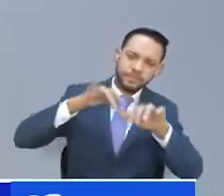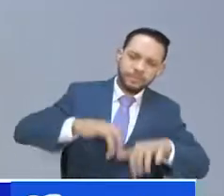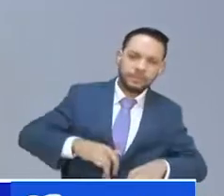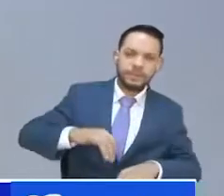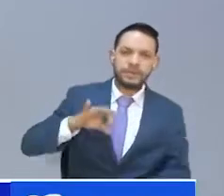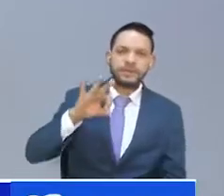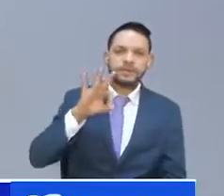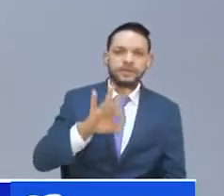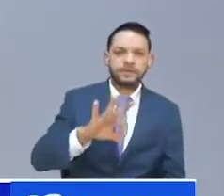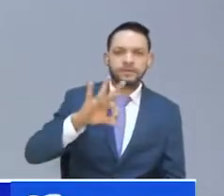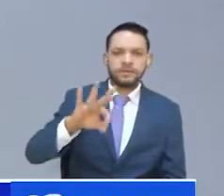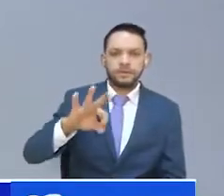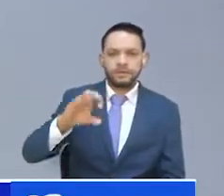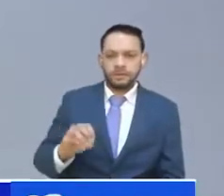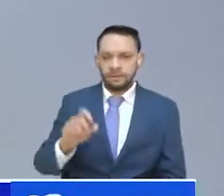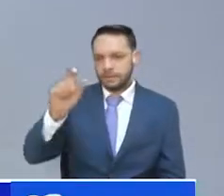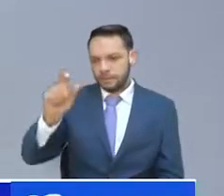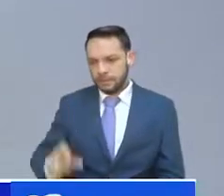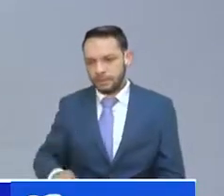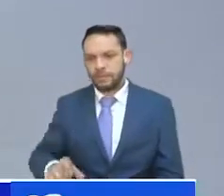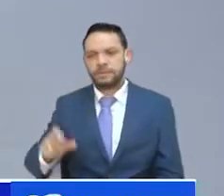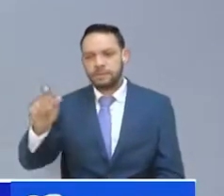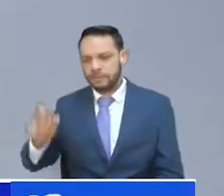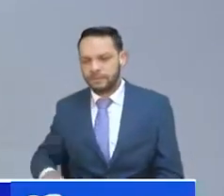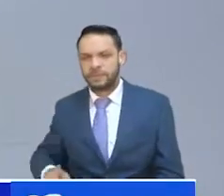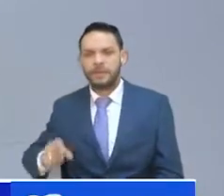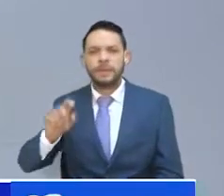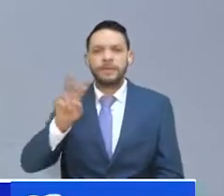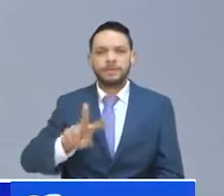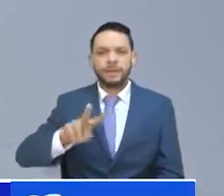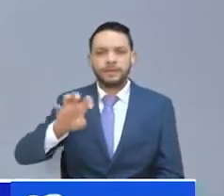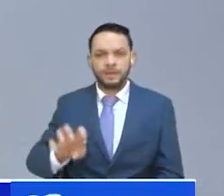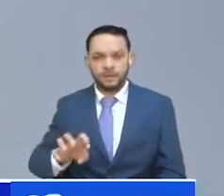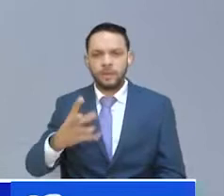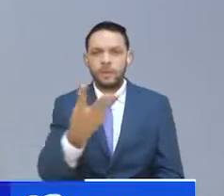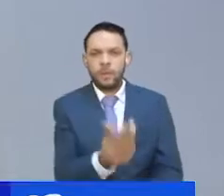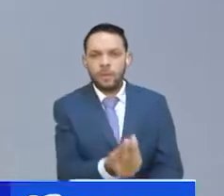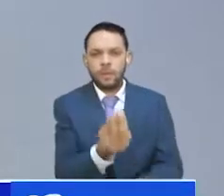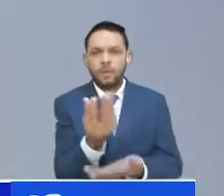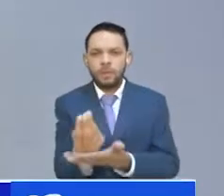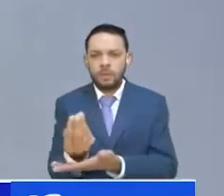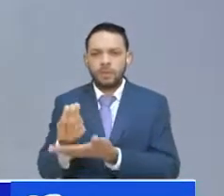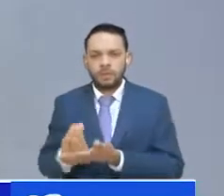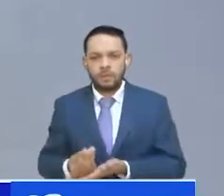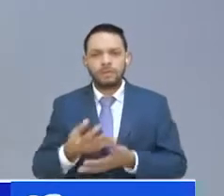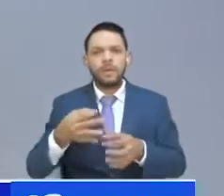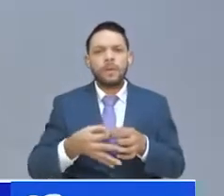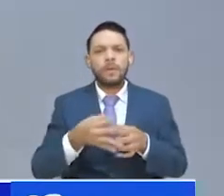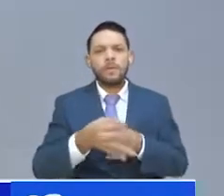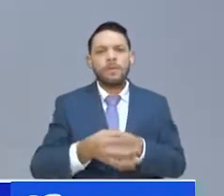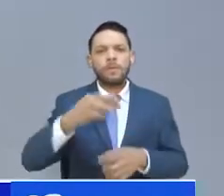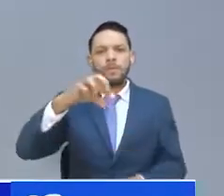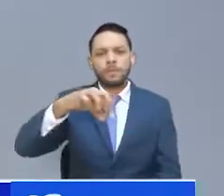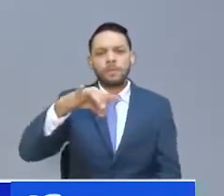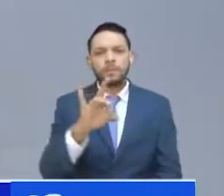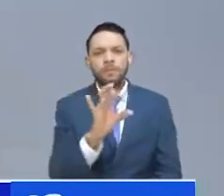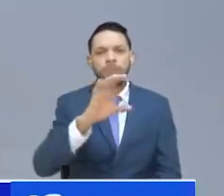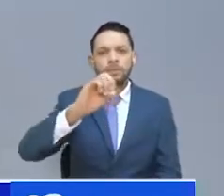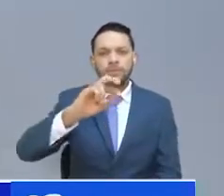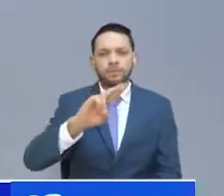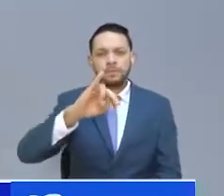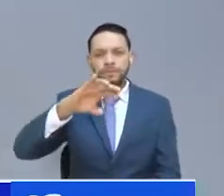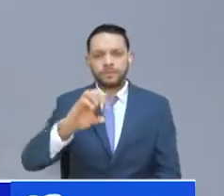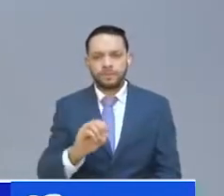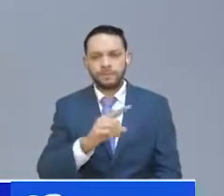330 indígenas, de los cuales 29 llegan acá al resguardo de Yitodo Cabú, en Pueblo Rico. Esos son oriundos de acá,